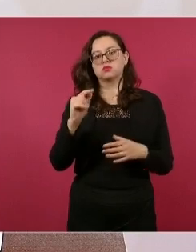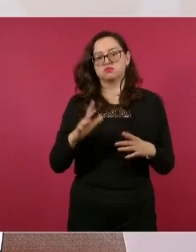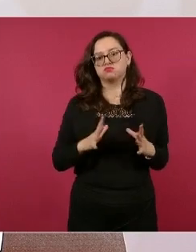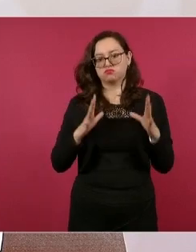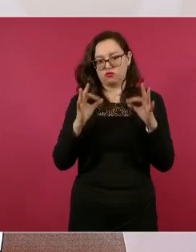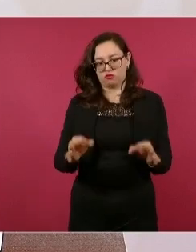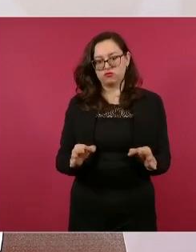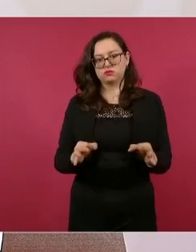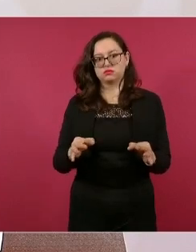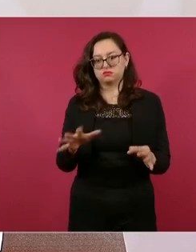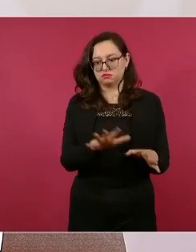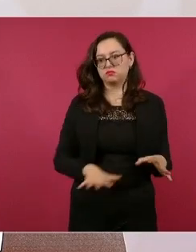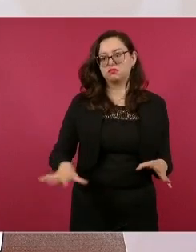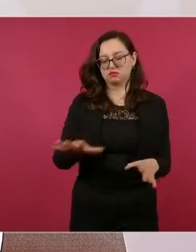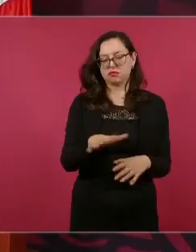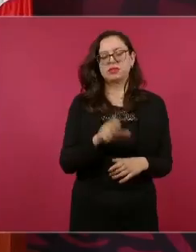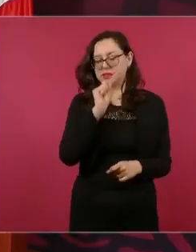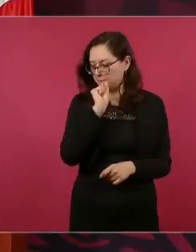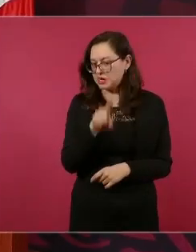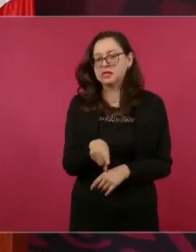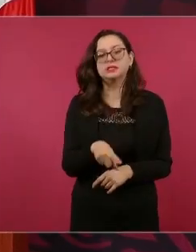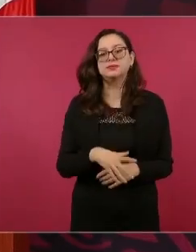originarios. ¿Sí?